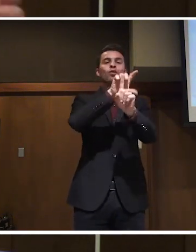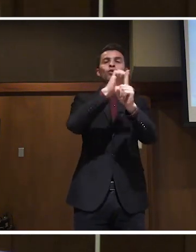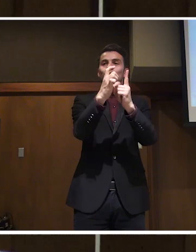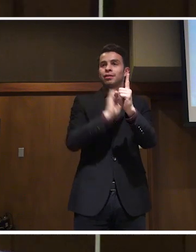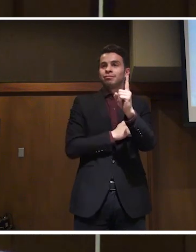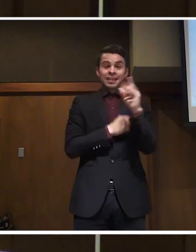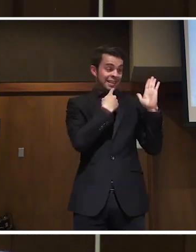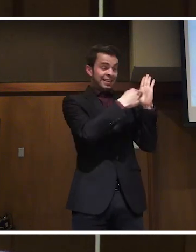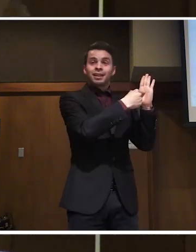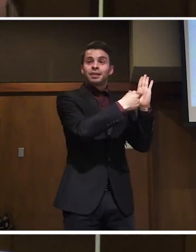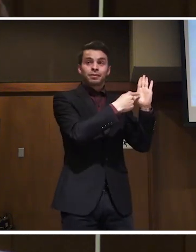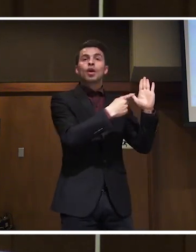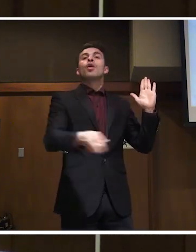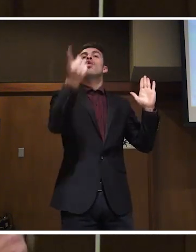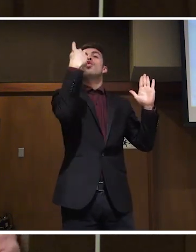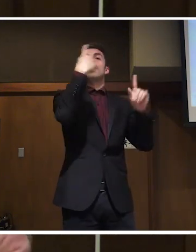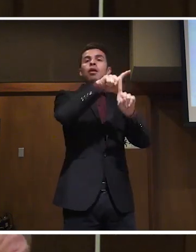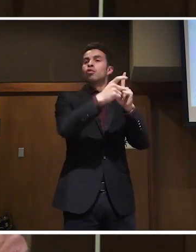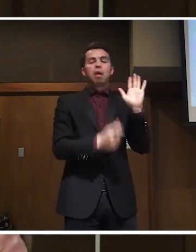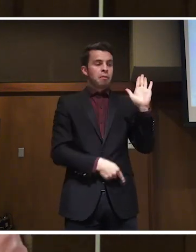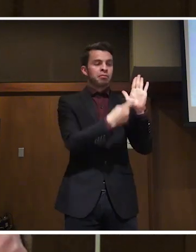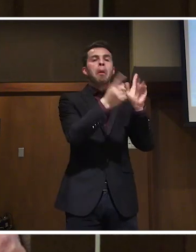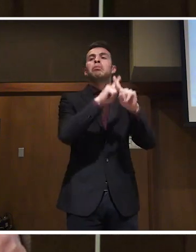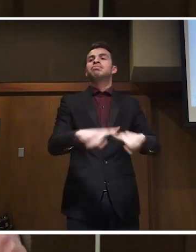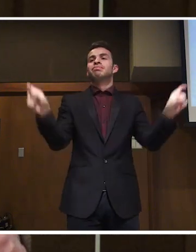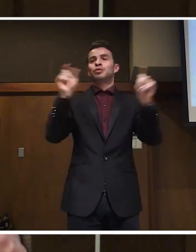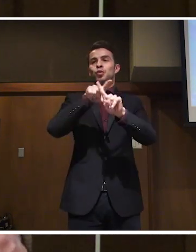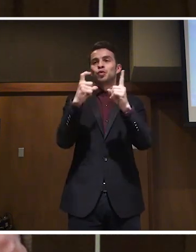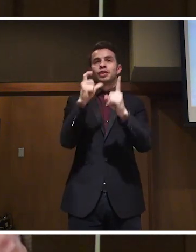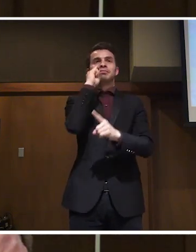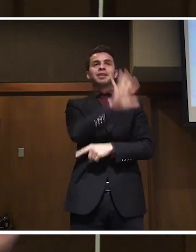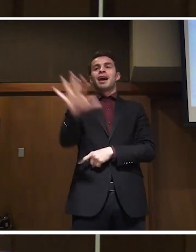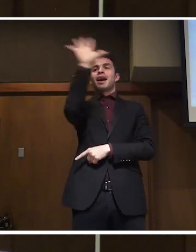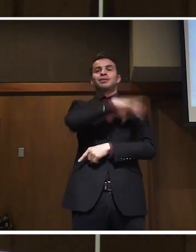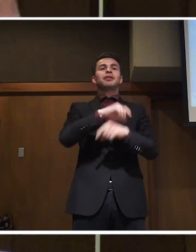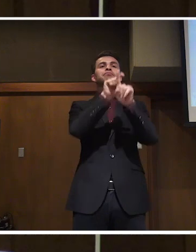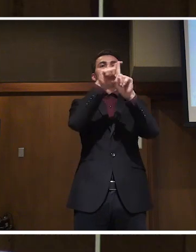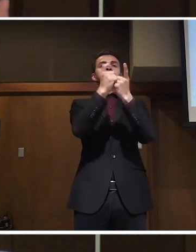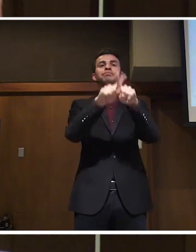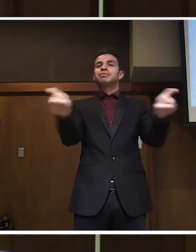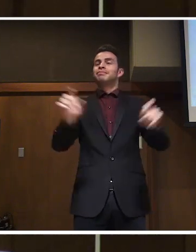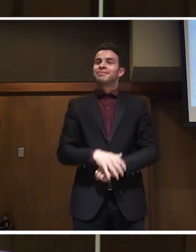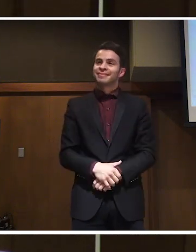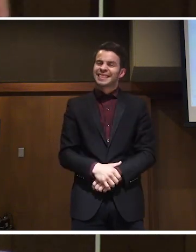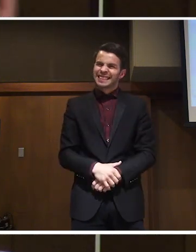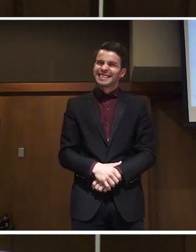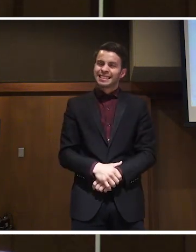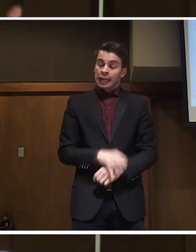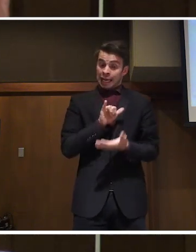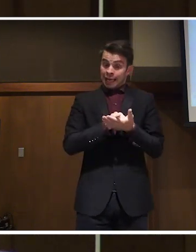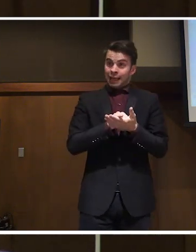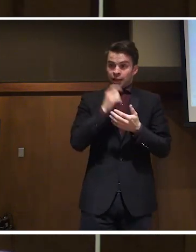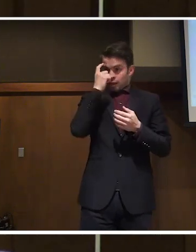Colombia no hay una cultura, sino muchas culturas nacionales. Es una idea que se impuso acá finalmente por la gran